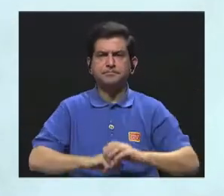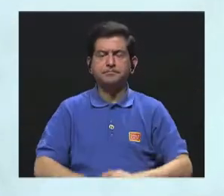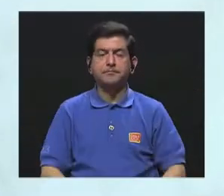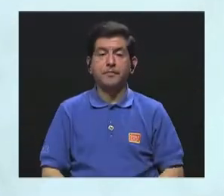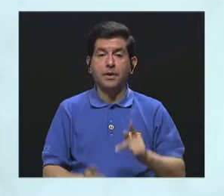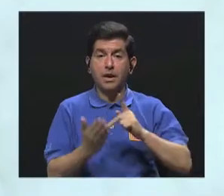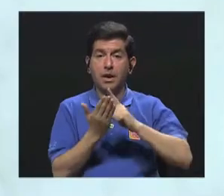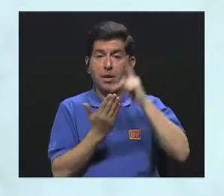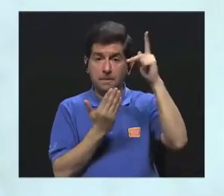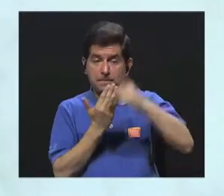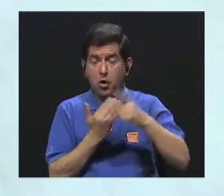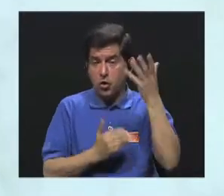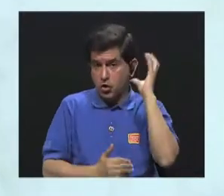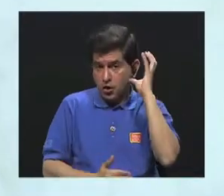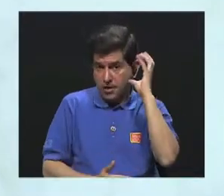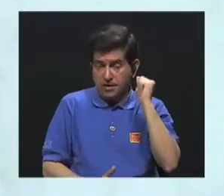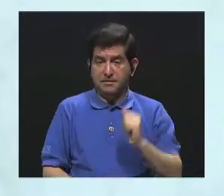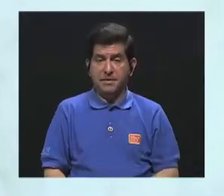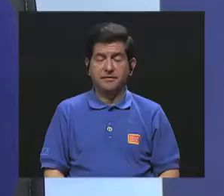un programa de radio